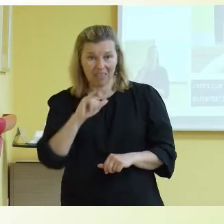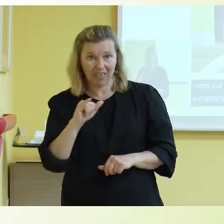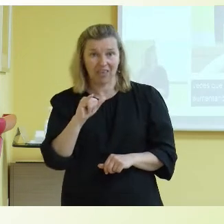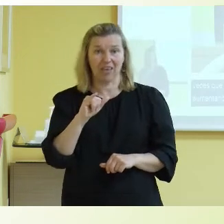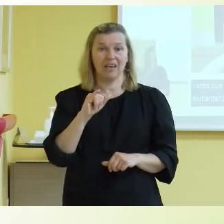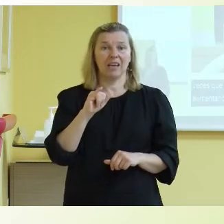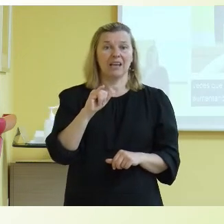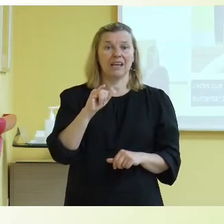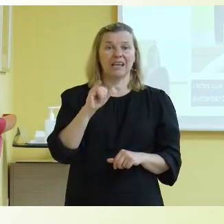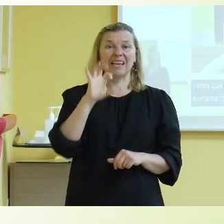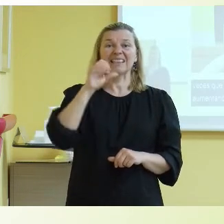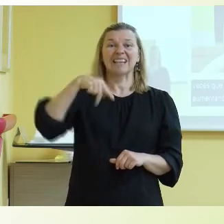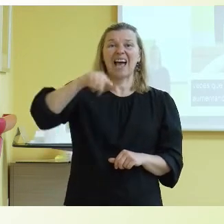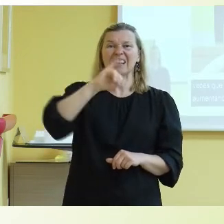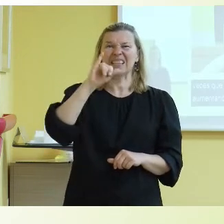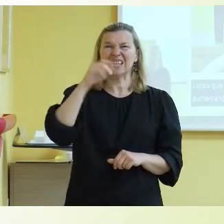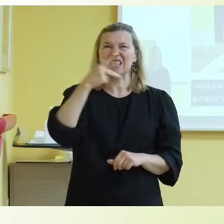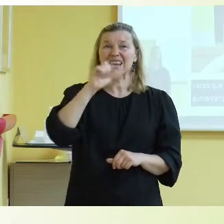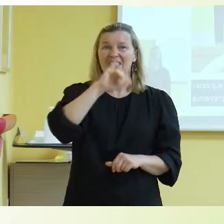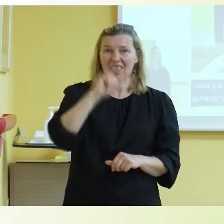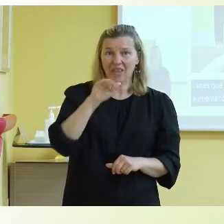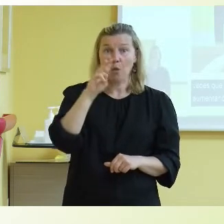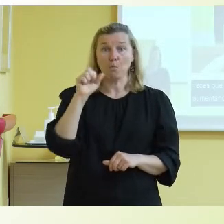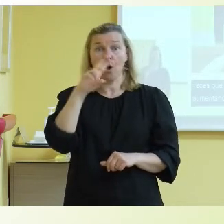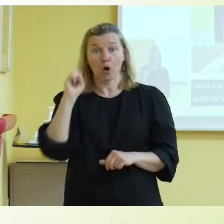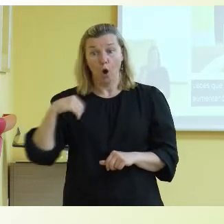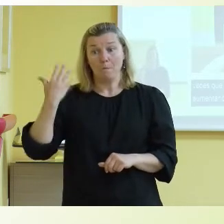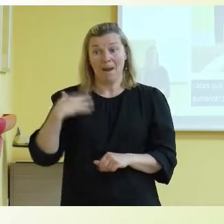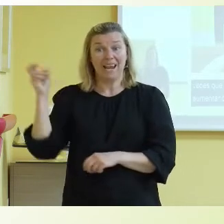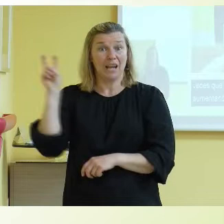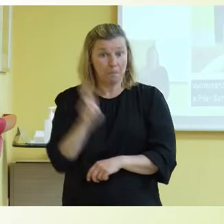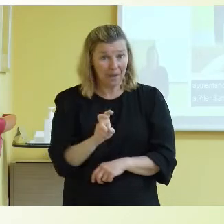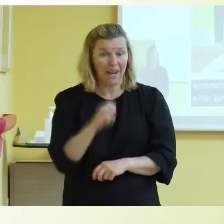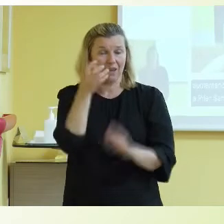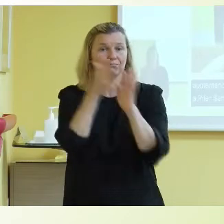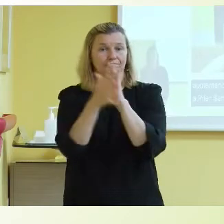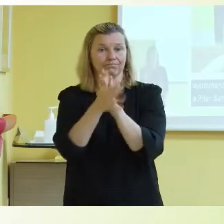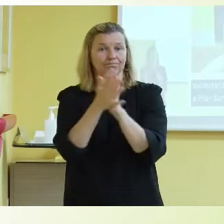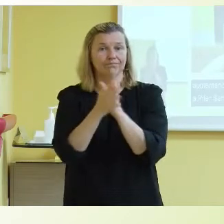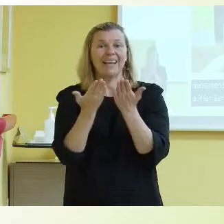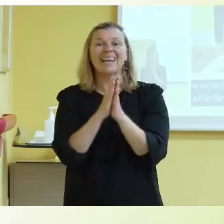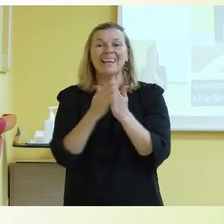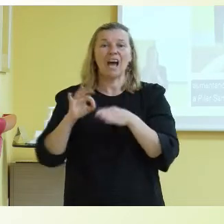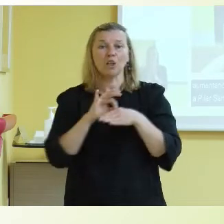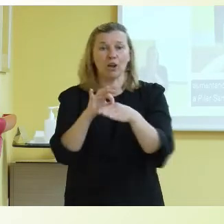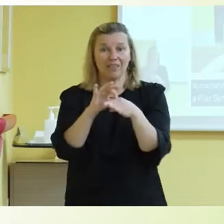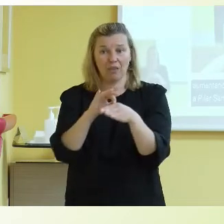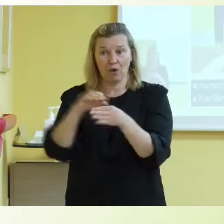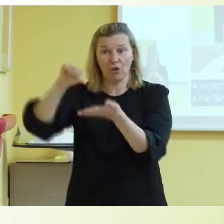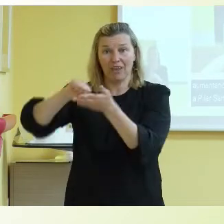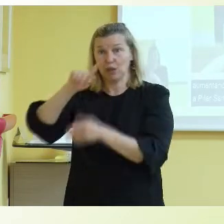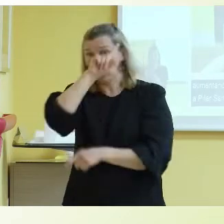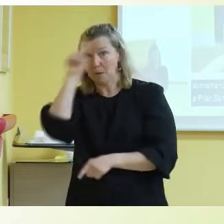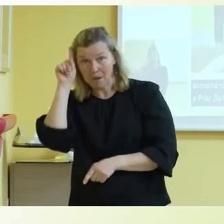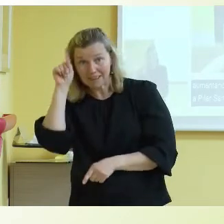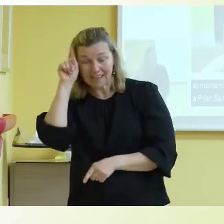por venir también y a compartir mañana las guías de orientación que hay hechas en Madrid, a Rafael Rodríguez desde